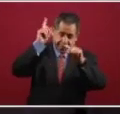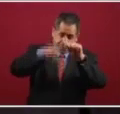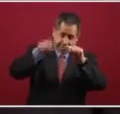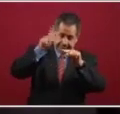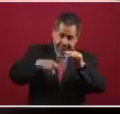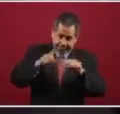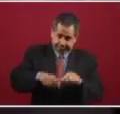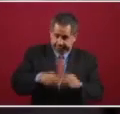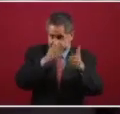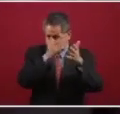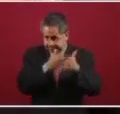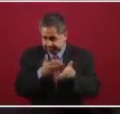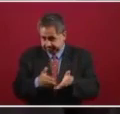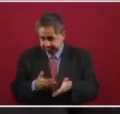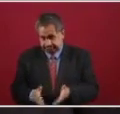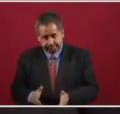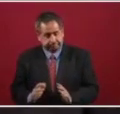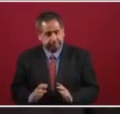O sea,